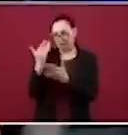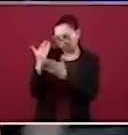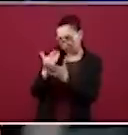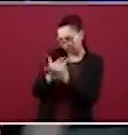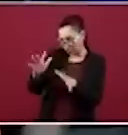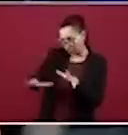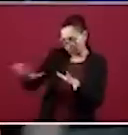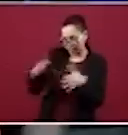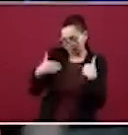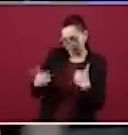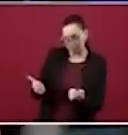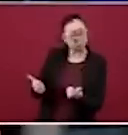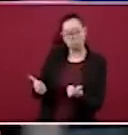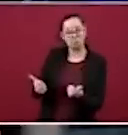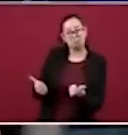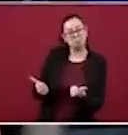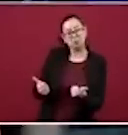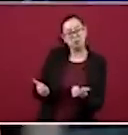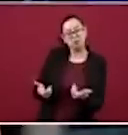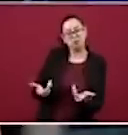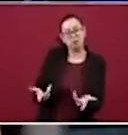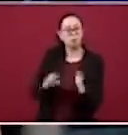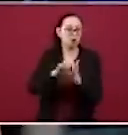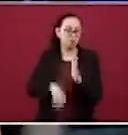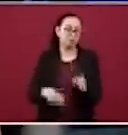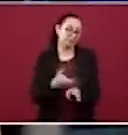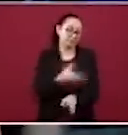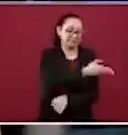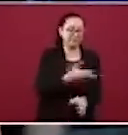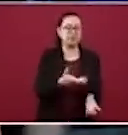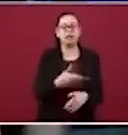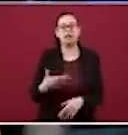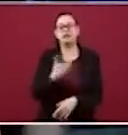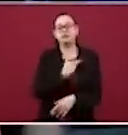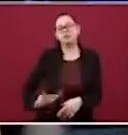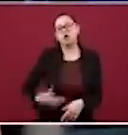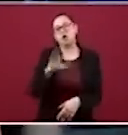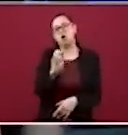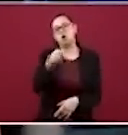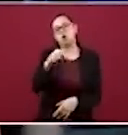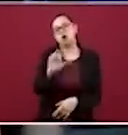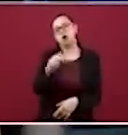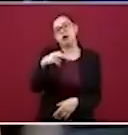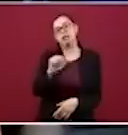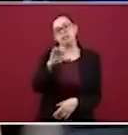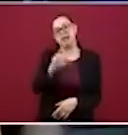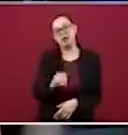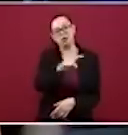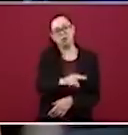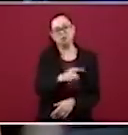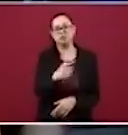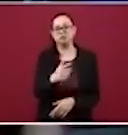social. Hay ejemplos en este sexenio, por ejemplo, el presidente de la Concanaco estaba pugnando porque